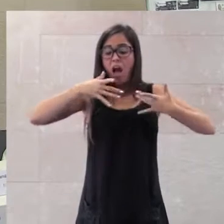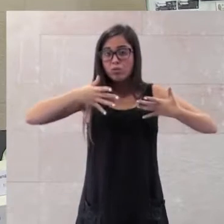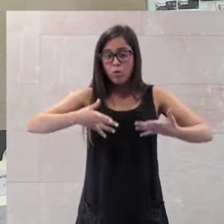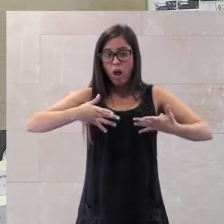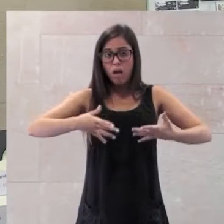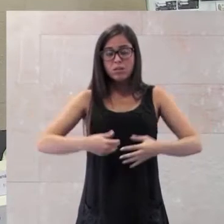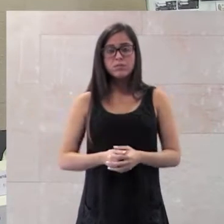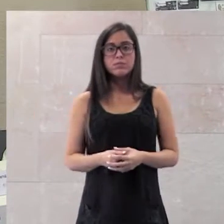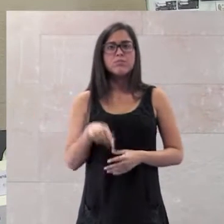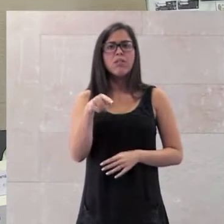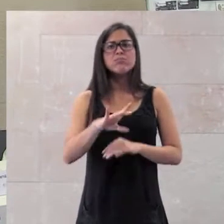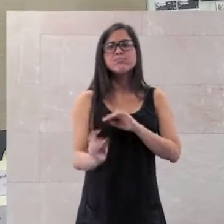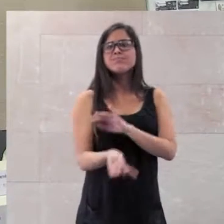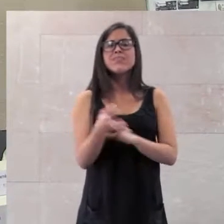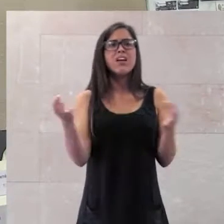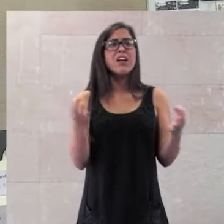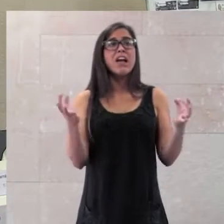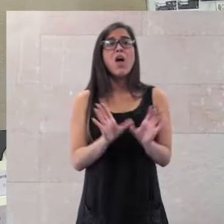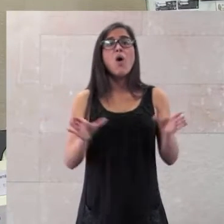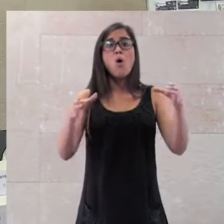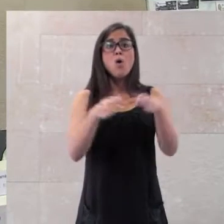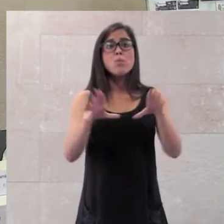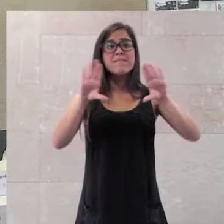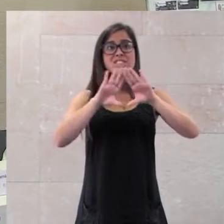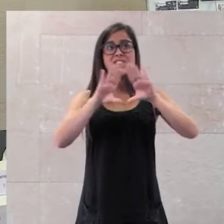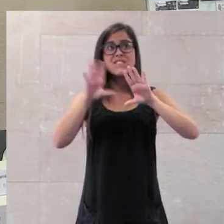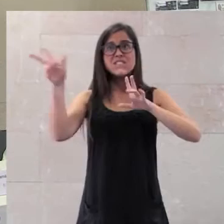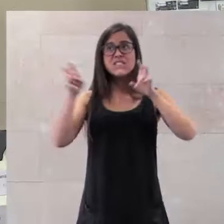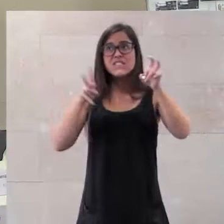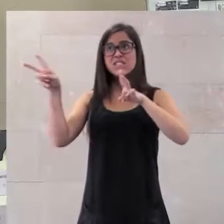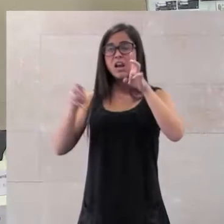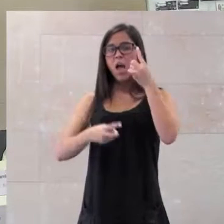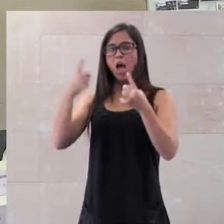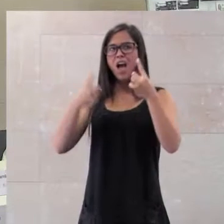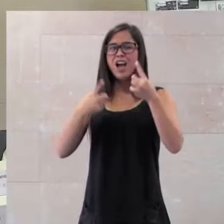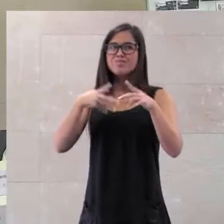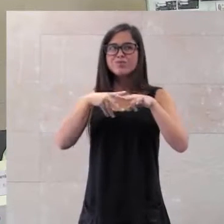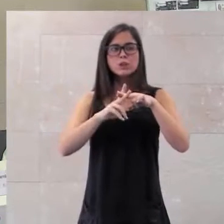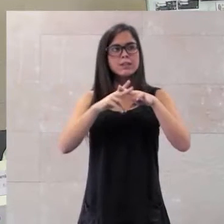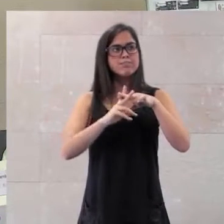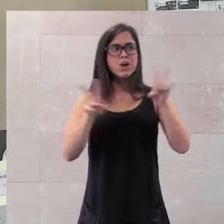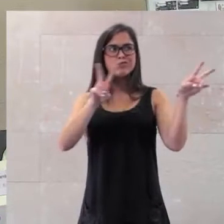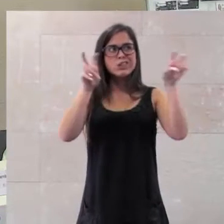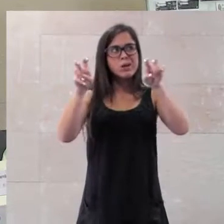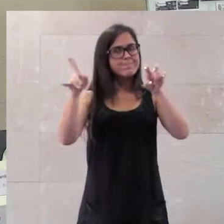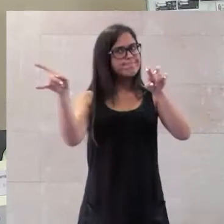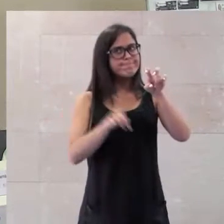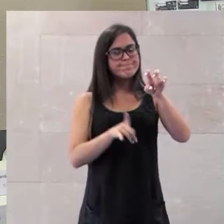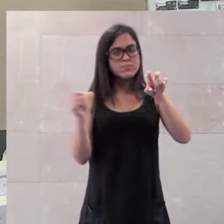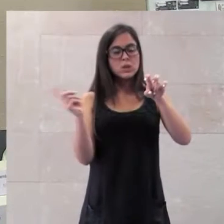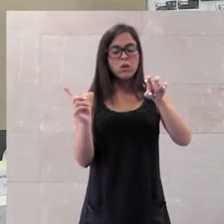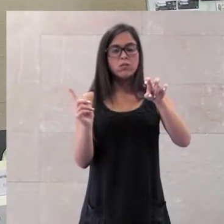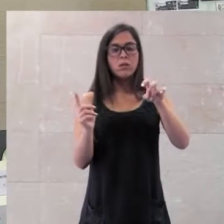que pasa con esto es que para atraer a grupos feministas con algunos talleres o temas no se atrae, entonces hay algunos